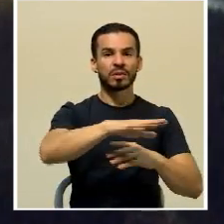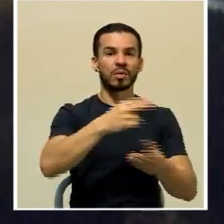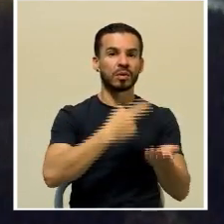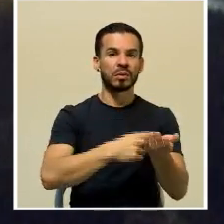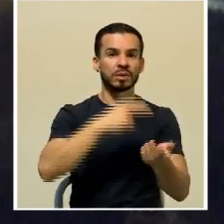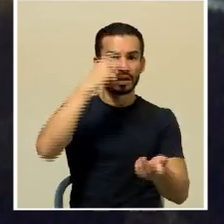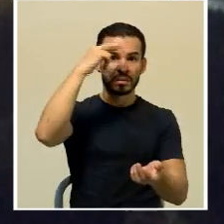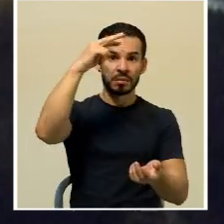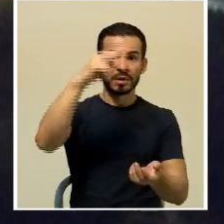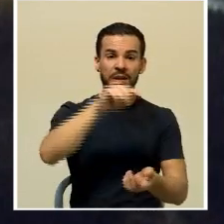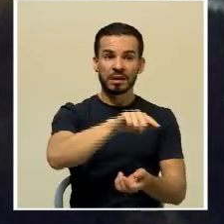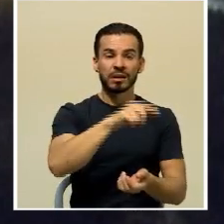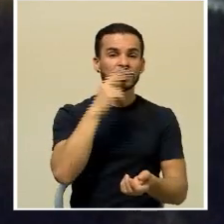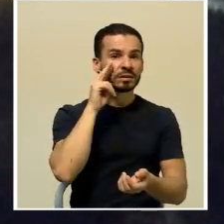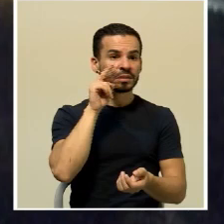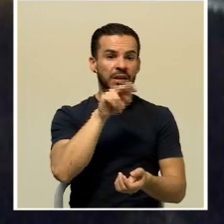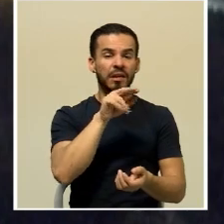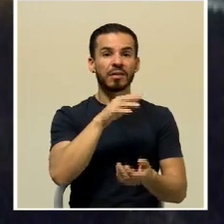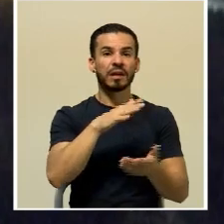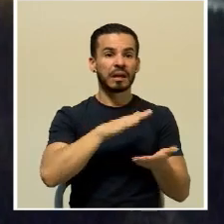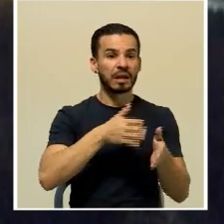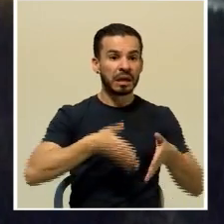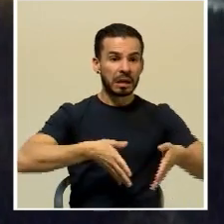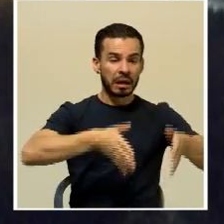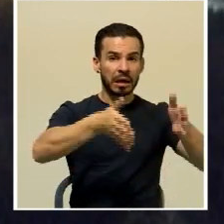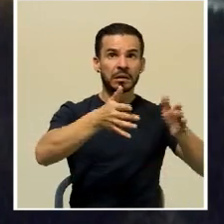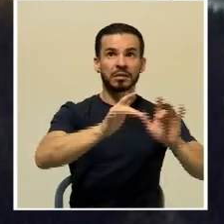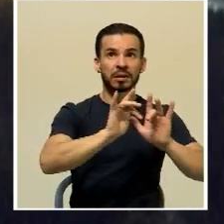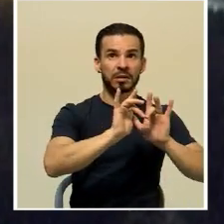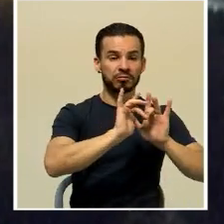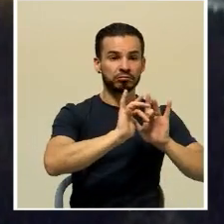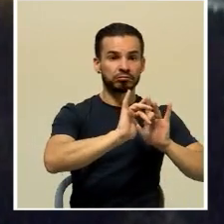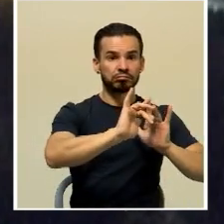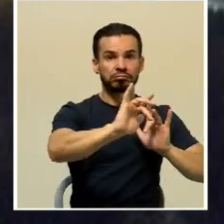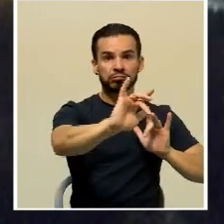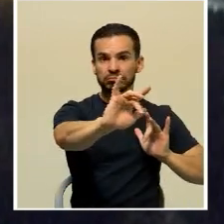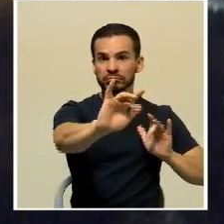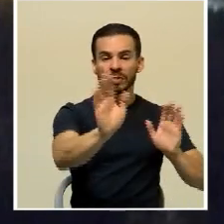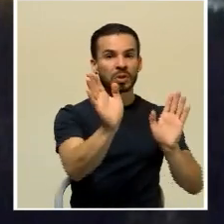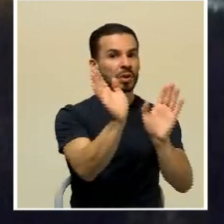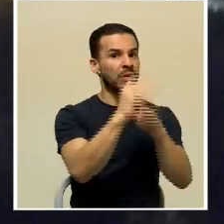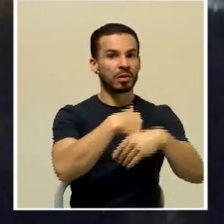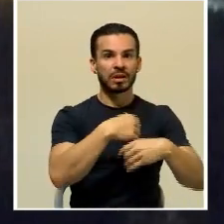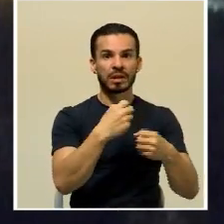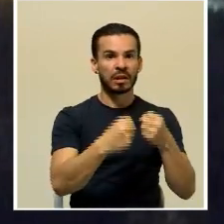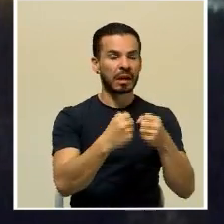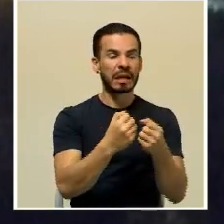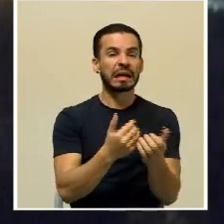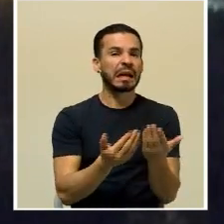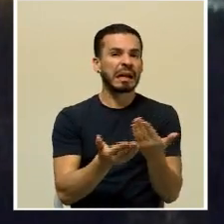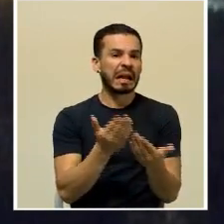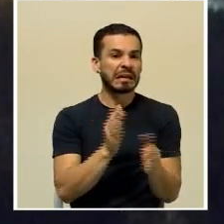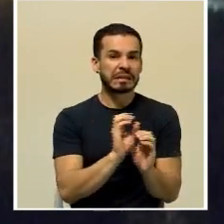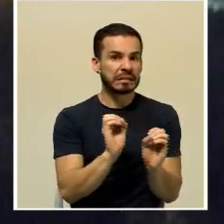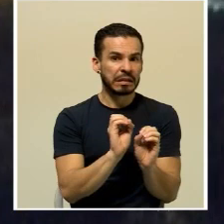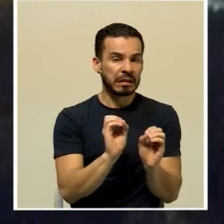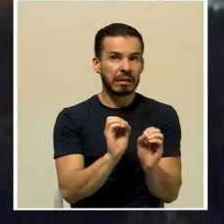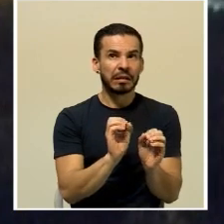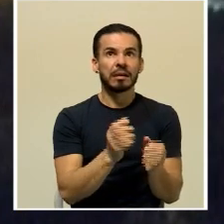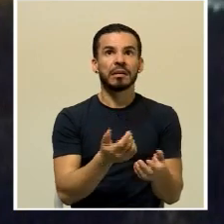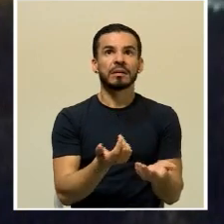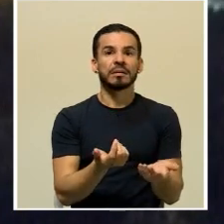México, en donde se ve la carretera completa y totalmente despejada, casi sin